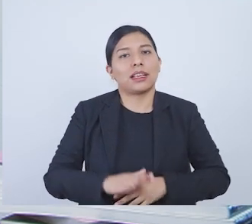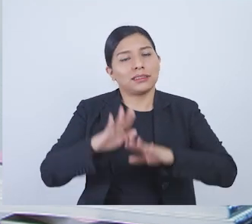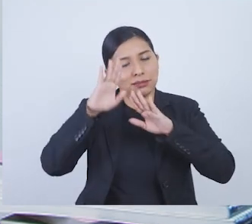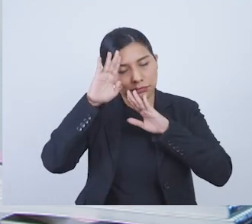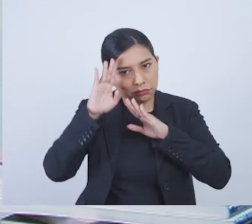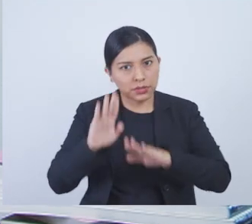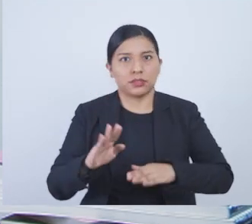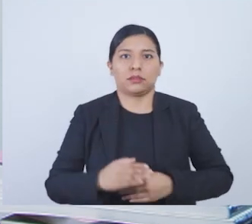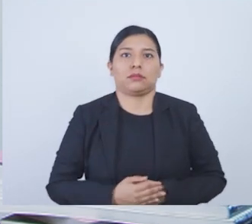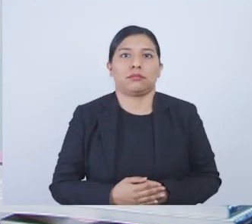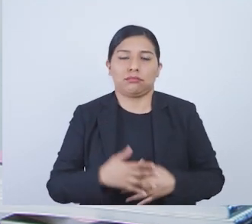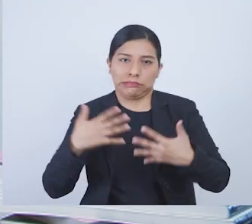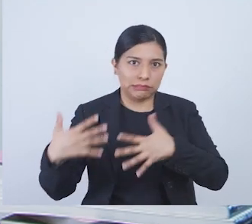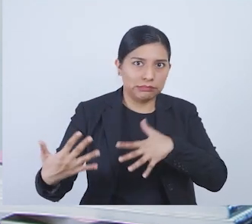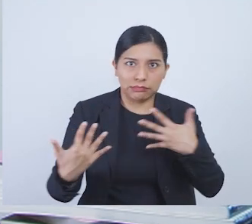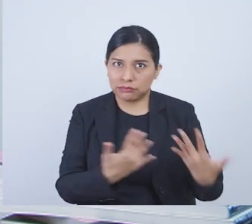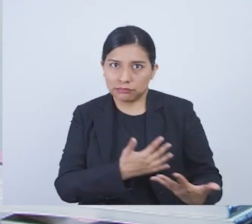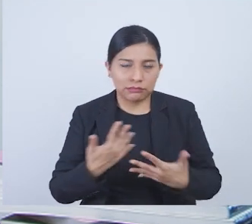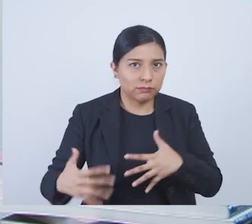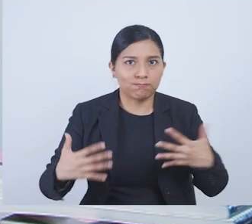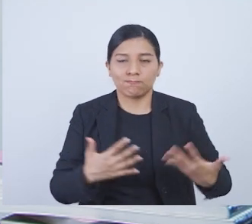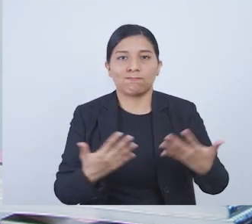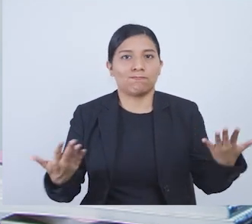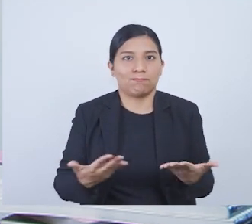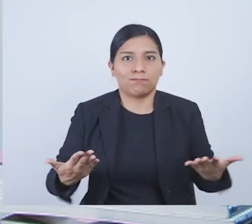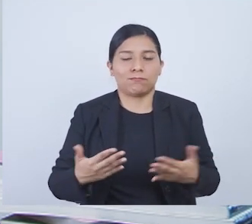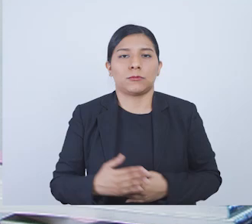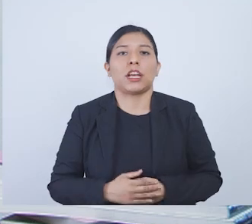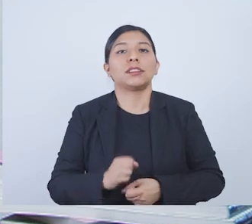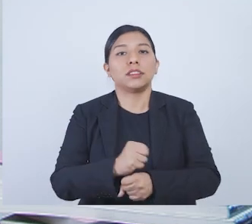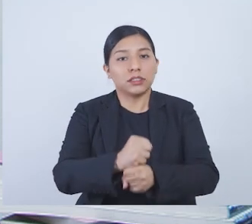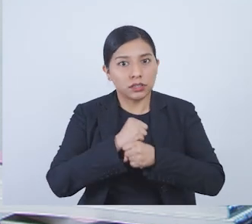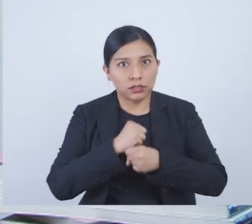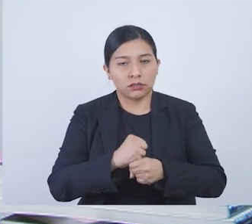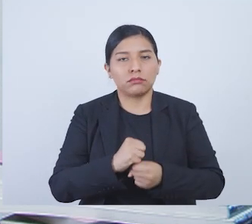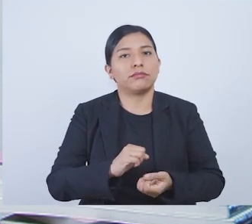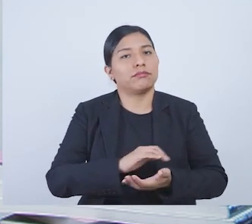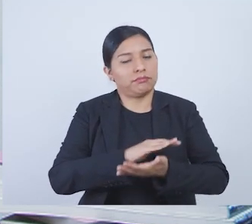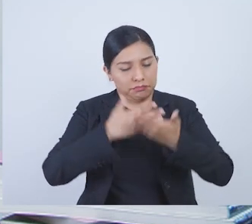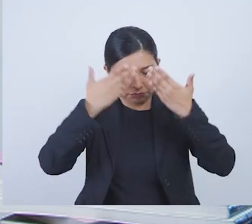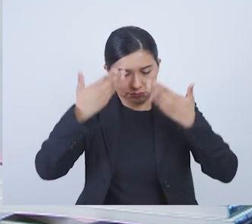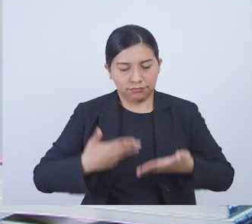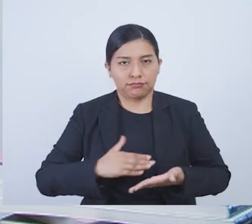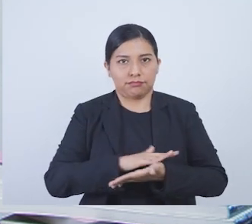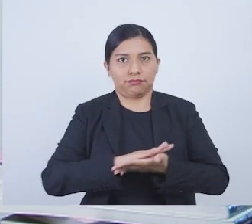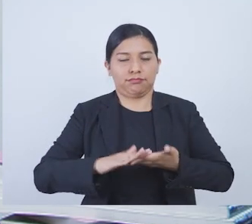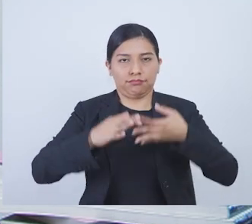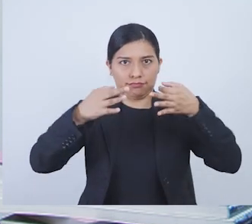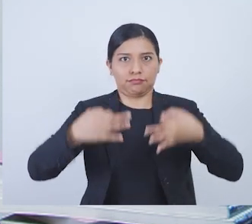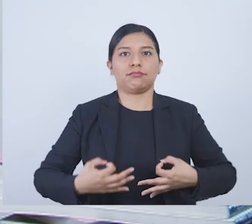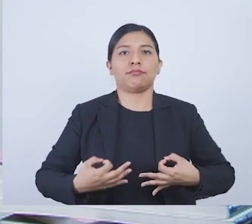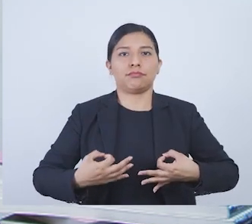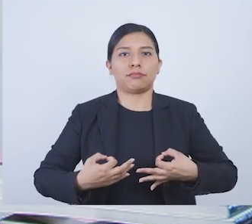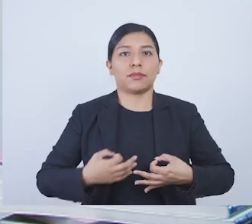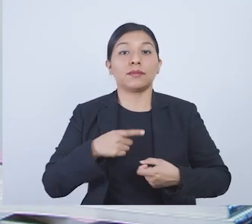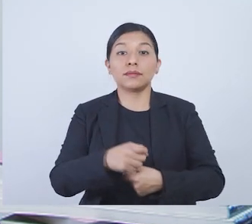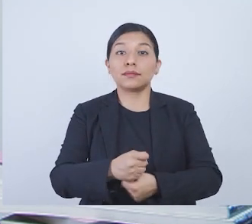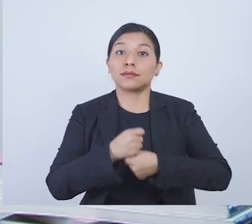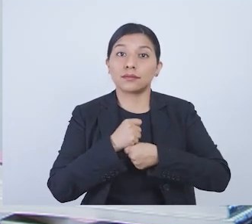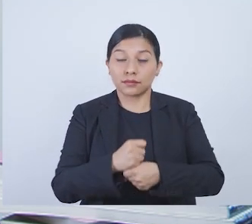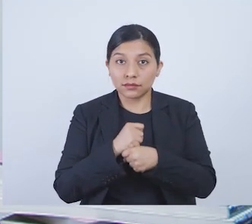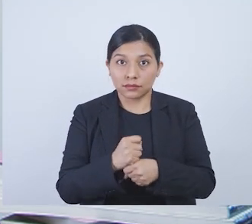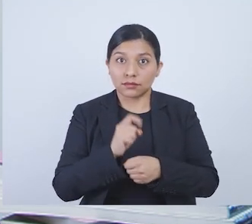parámetros biomecánicos del movimiento, la seguridad, la higiene postural, y entonces garanticen que esos